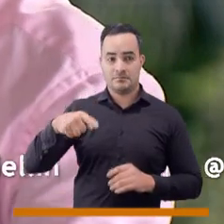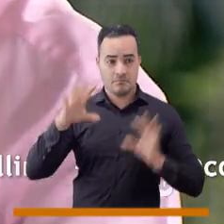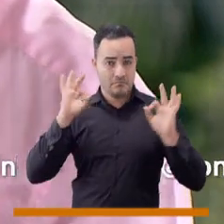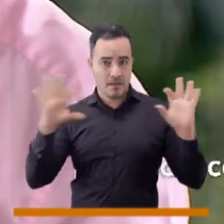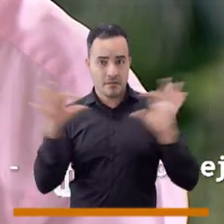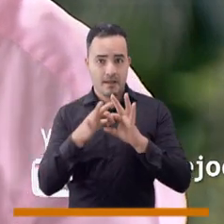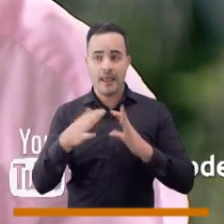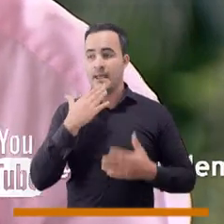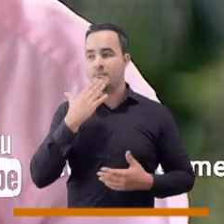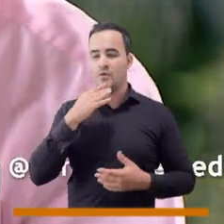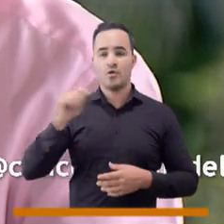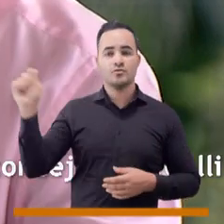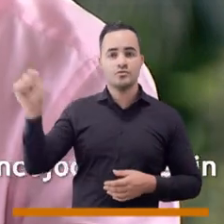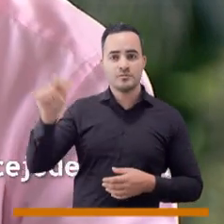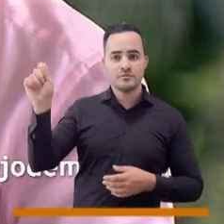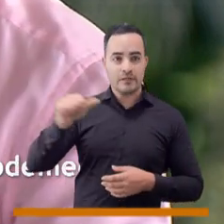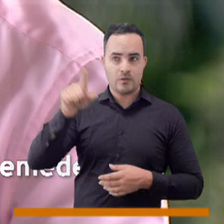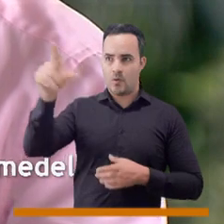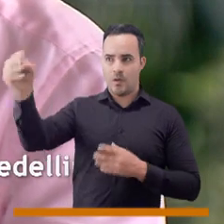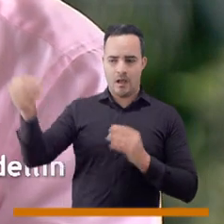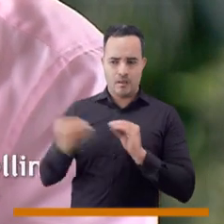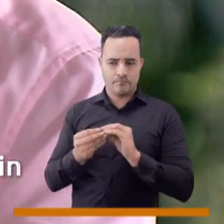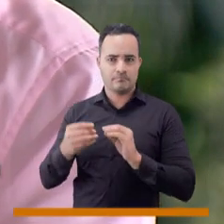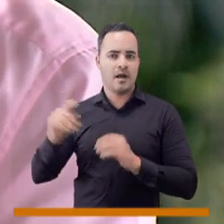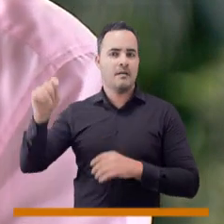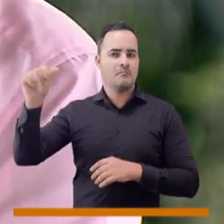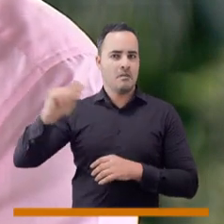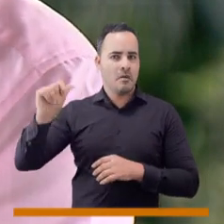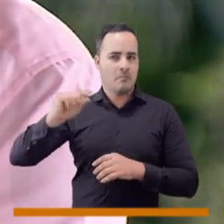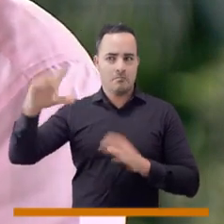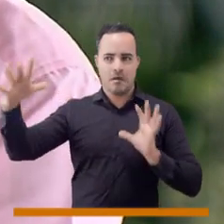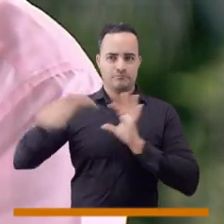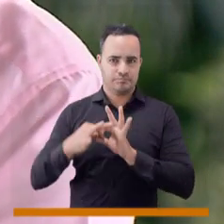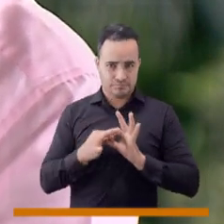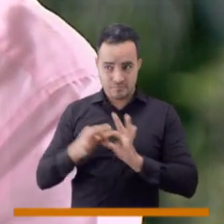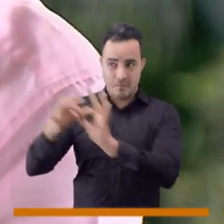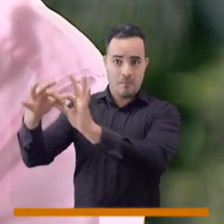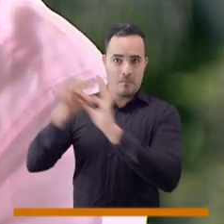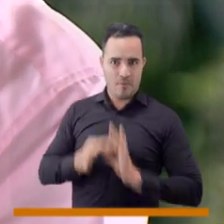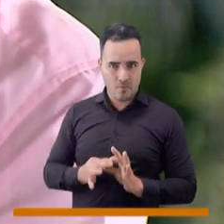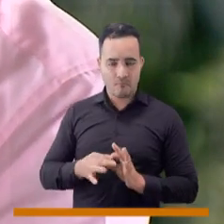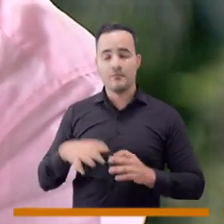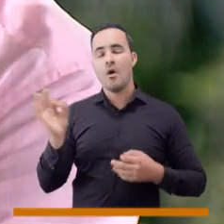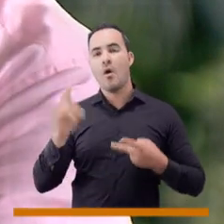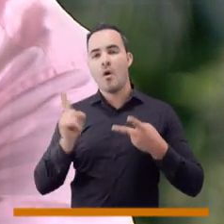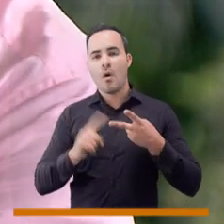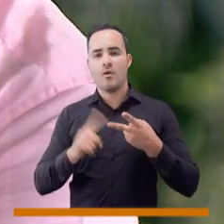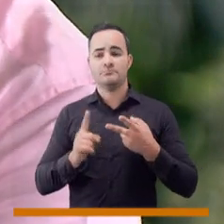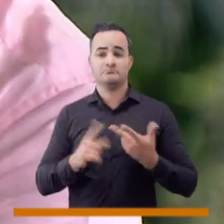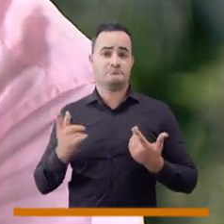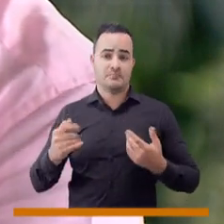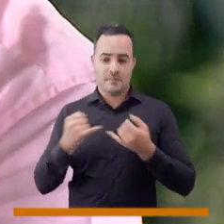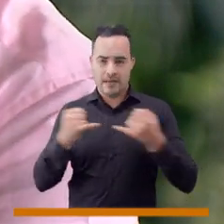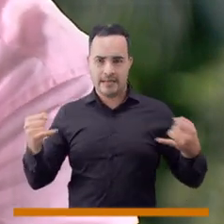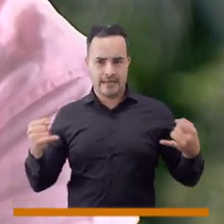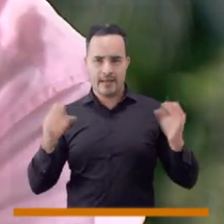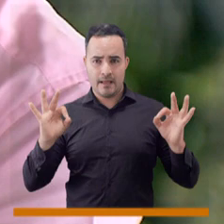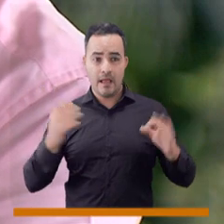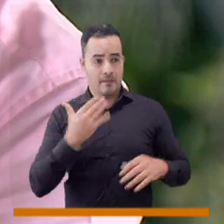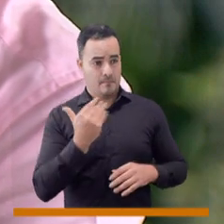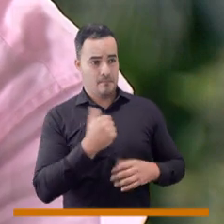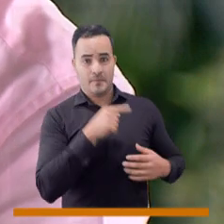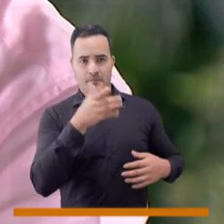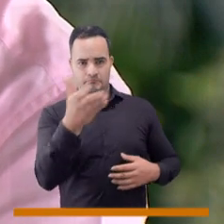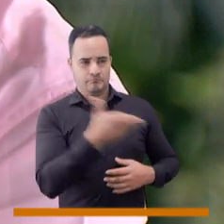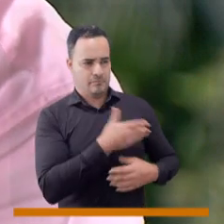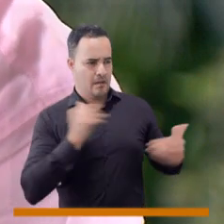de una garantía subsidiada o una línea especial de crédito que le dé la plata a un banco de segundo